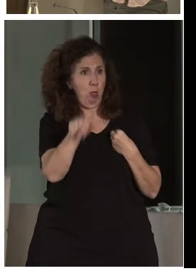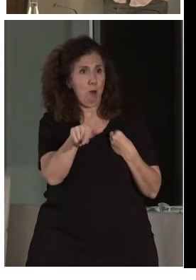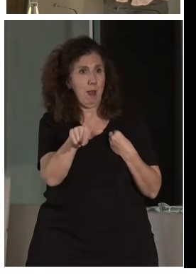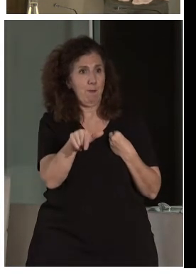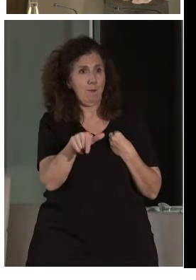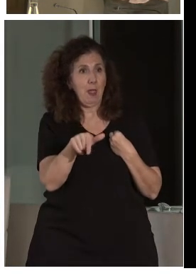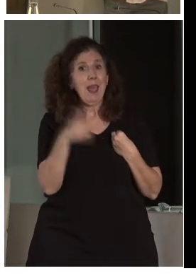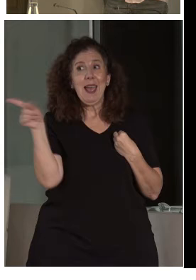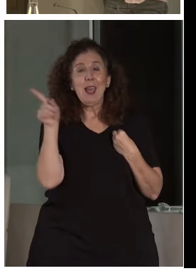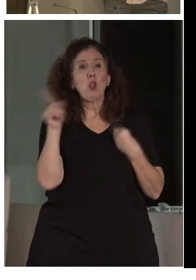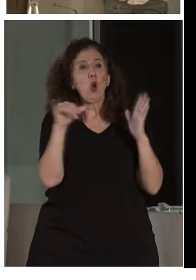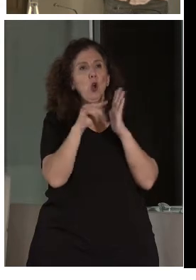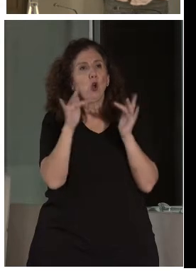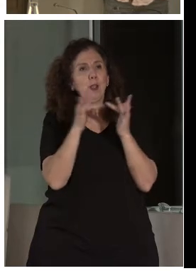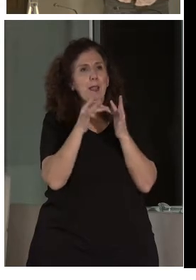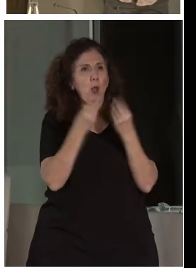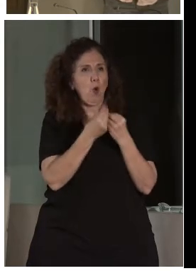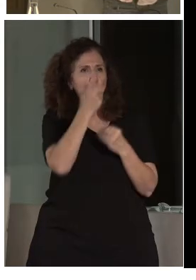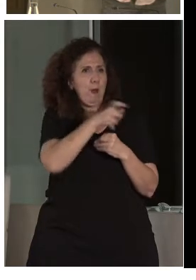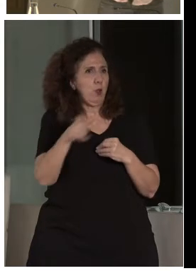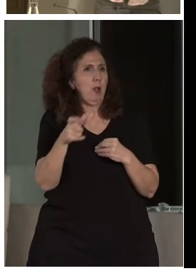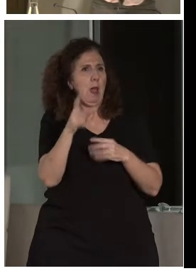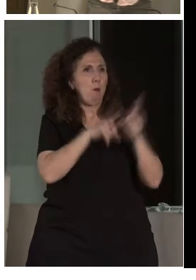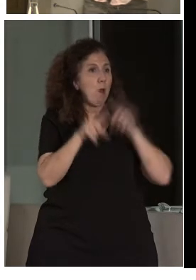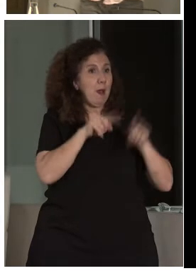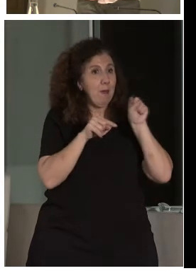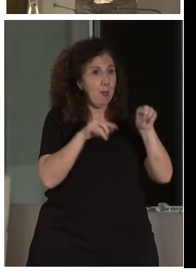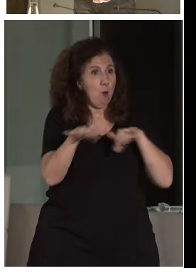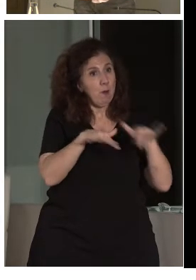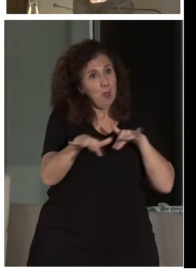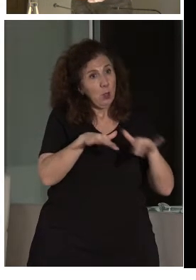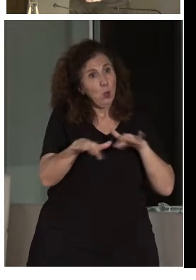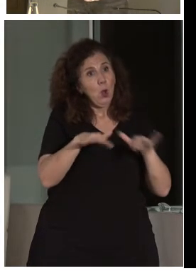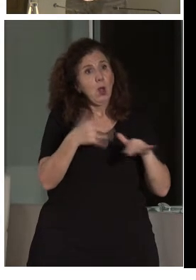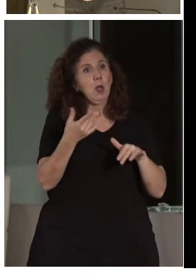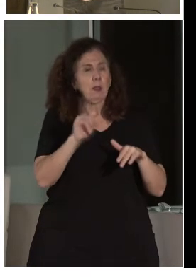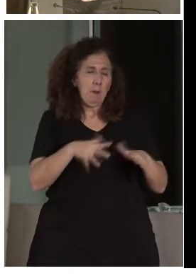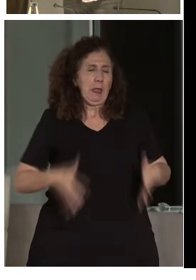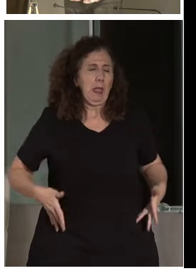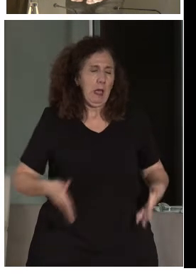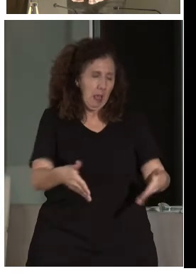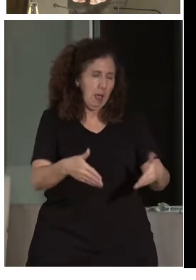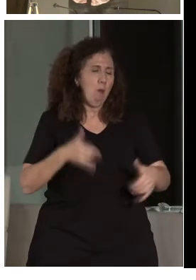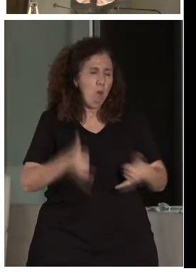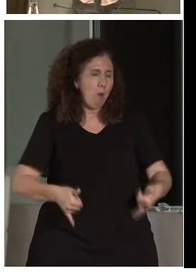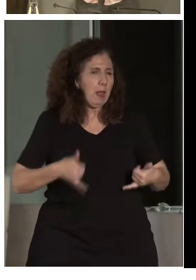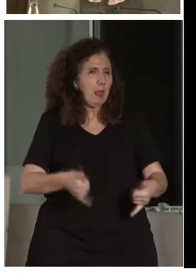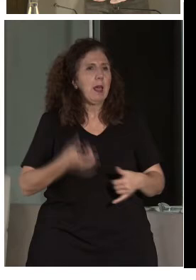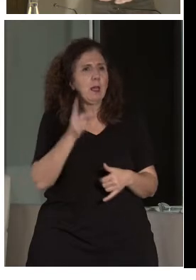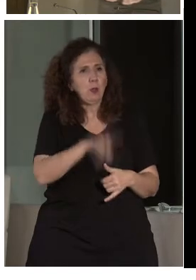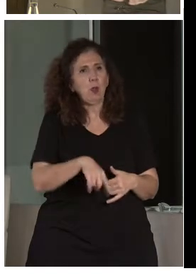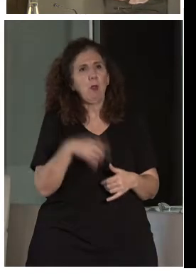pues se pusieron en contacto con población local, con gente que tiene problemas de movimiento y de movilidad, perdonar, y bueno, pues allí que fueron,